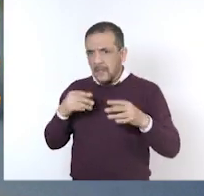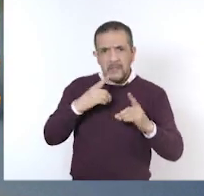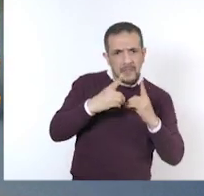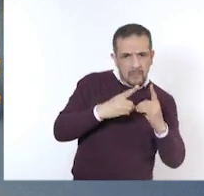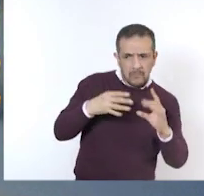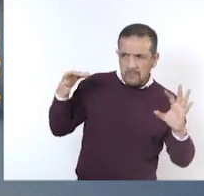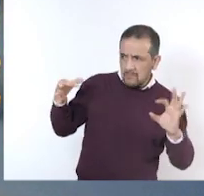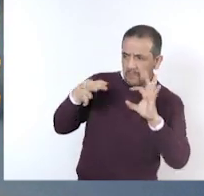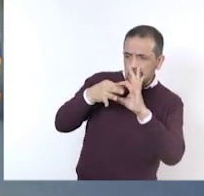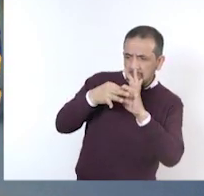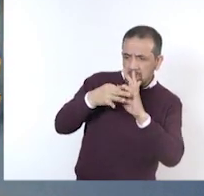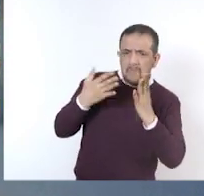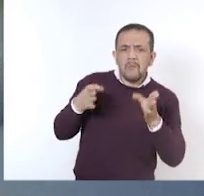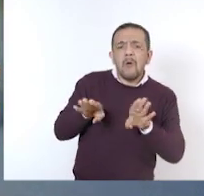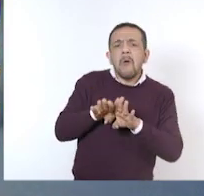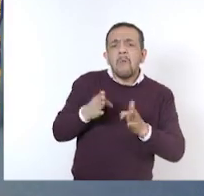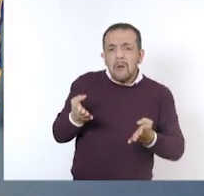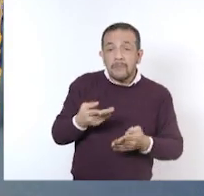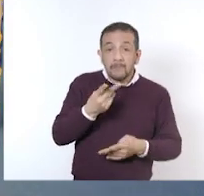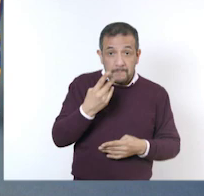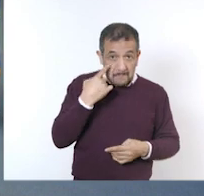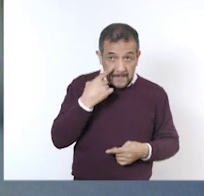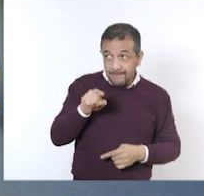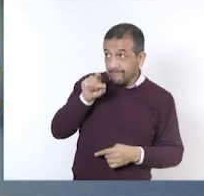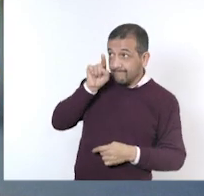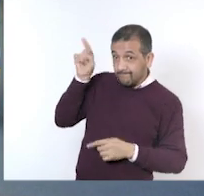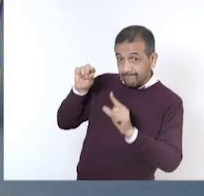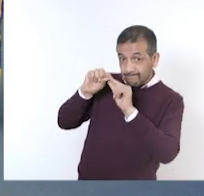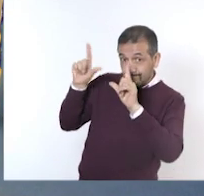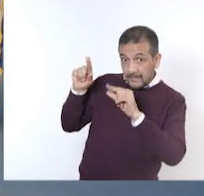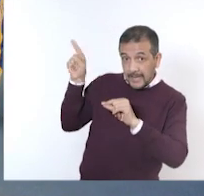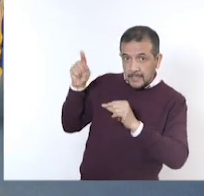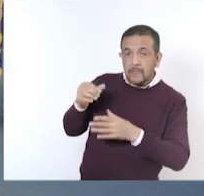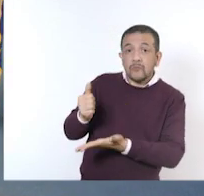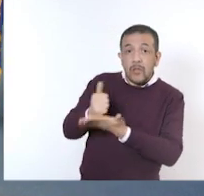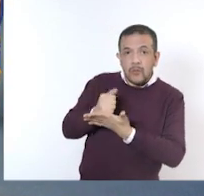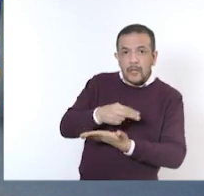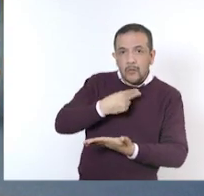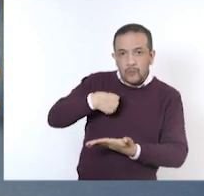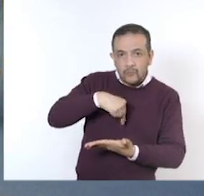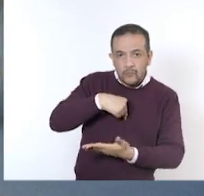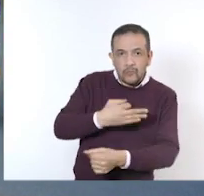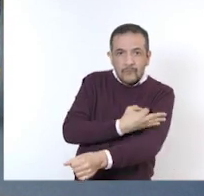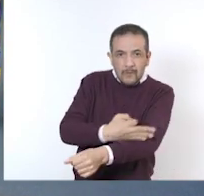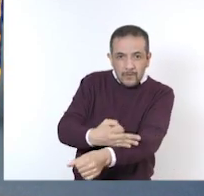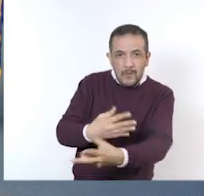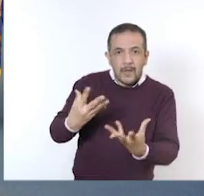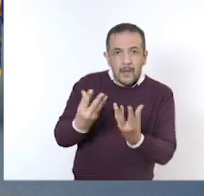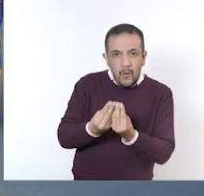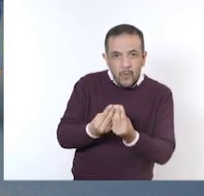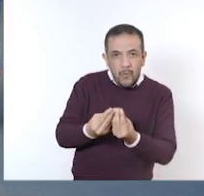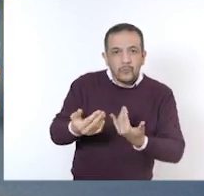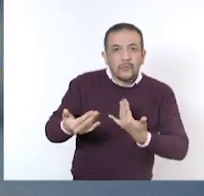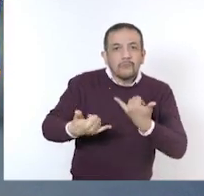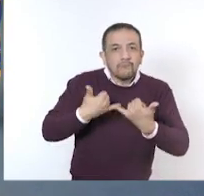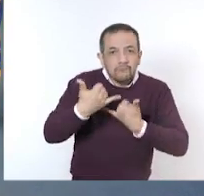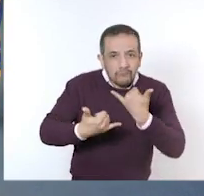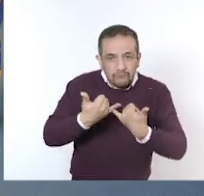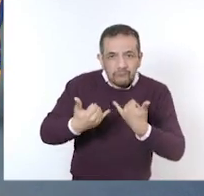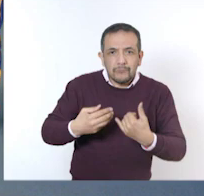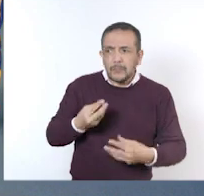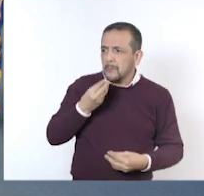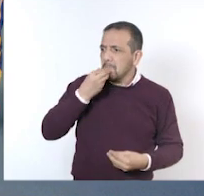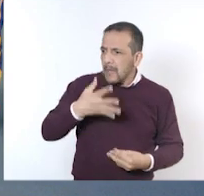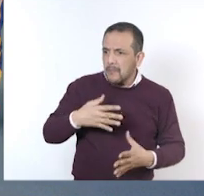partes. Bueno, en este caso, la zona de diversión nos va a ayudar para la convivencia familiar. Estas actividades que nos proponen son